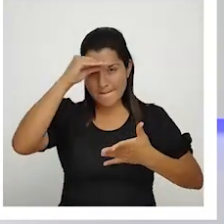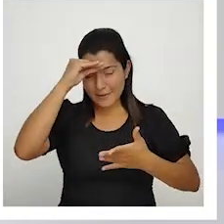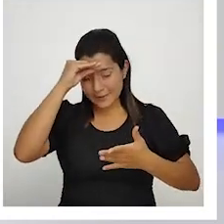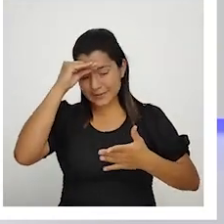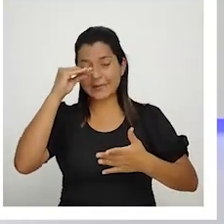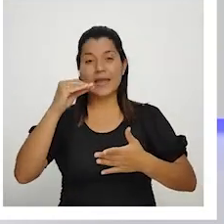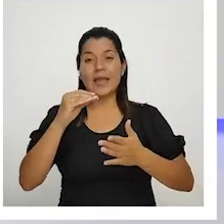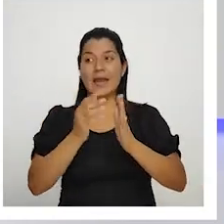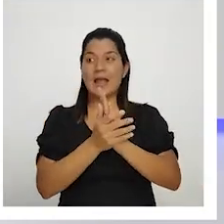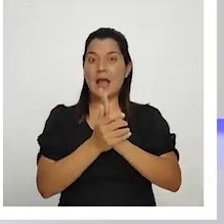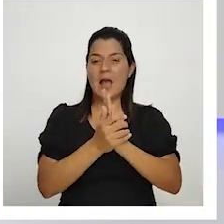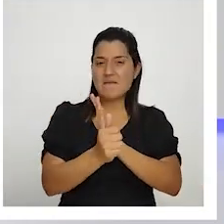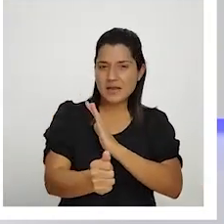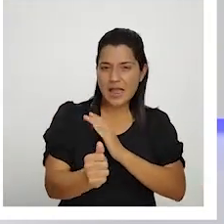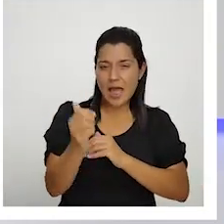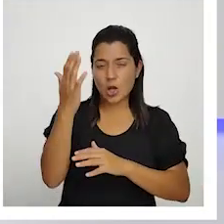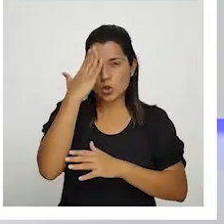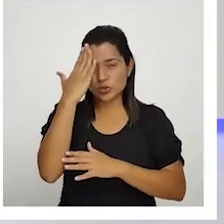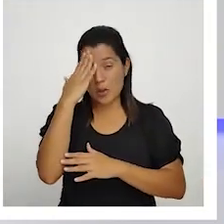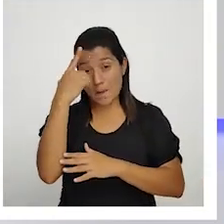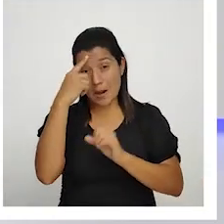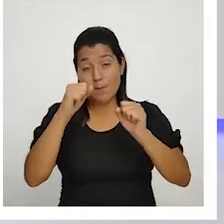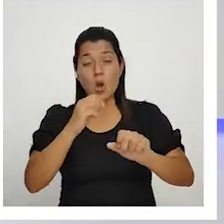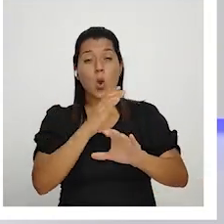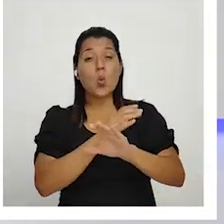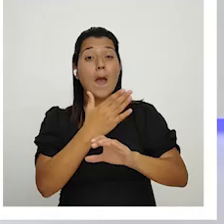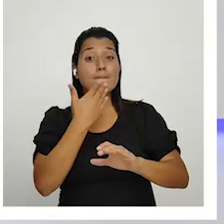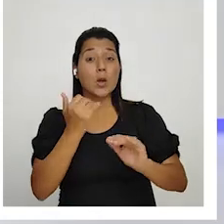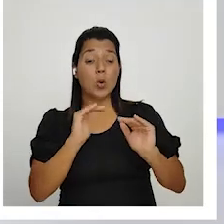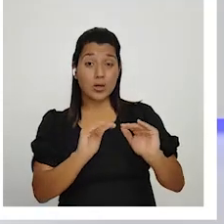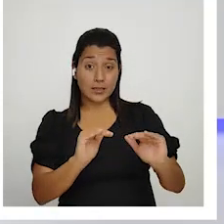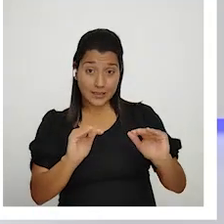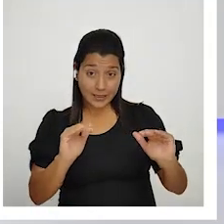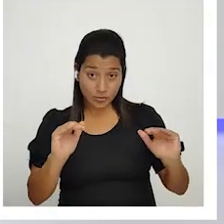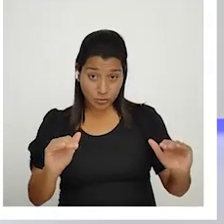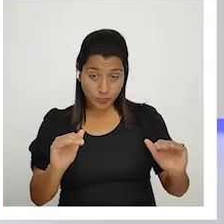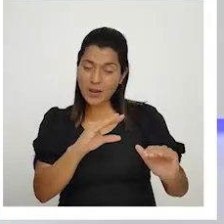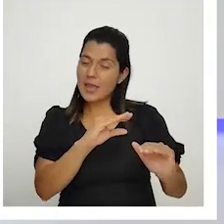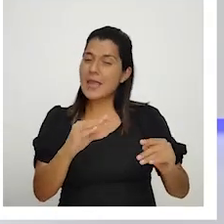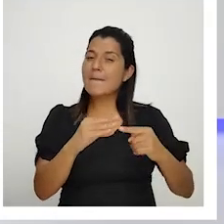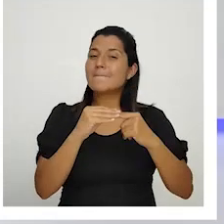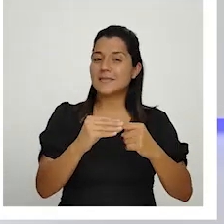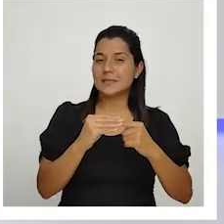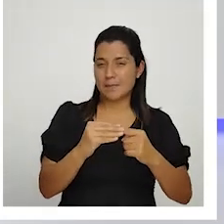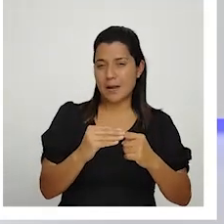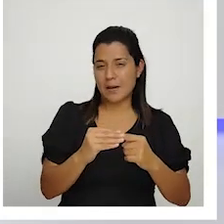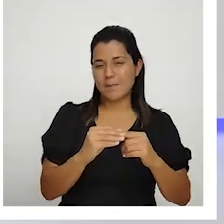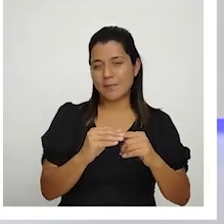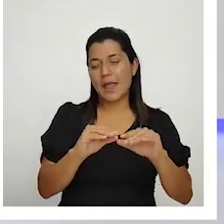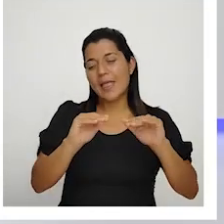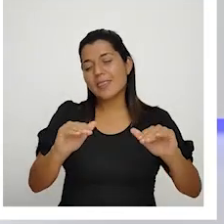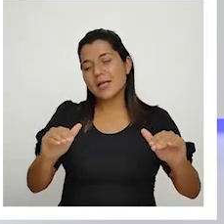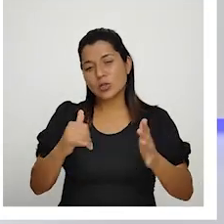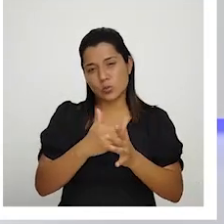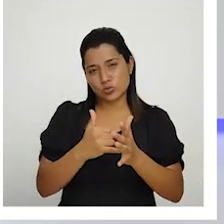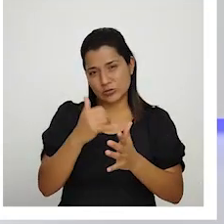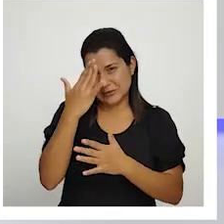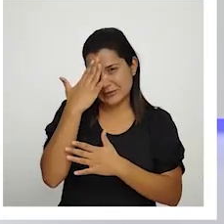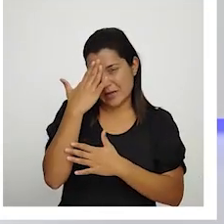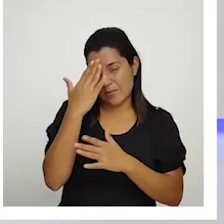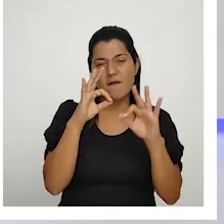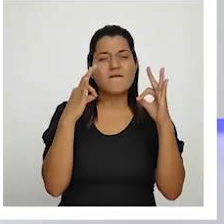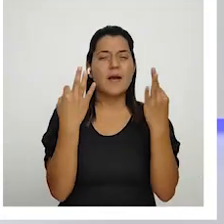conocimientos, habilidades, para que puedan cuidar mejor a sus niños y niñas? Y principalmente en poblaciones vulnerables, donde sabemos que las familias con